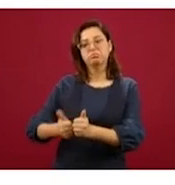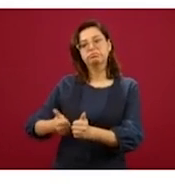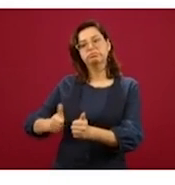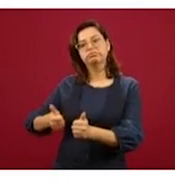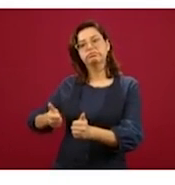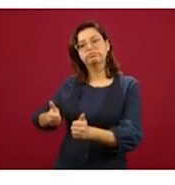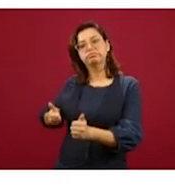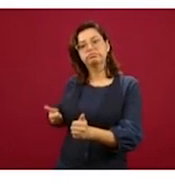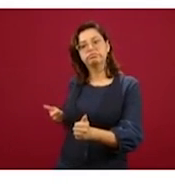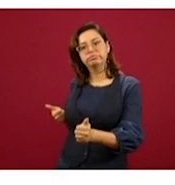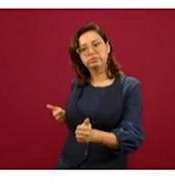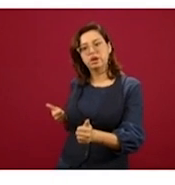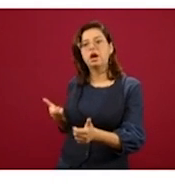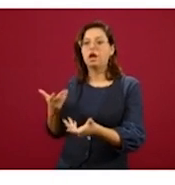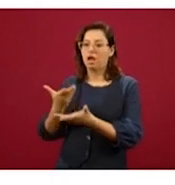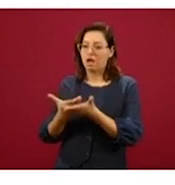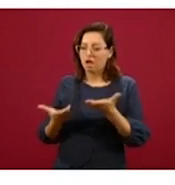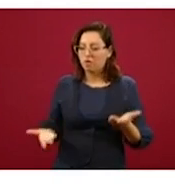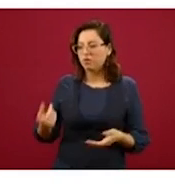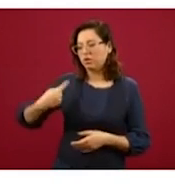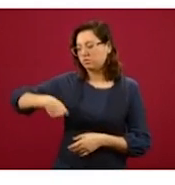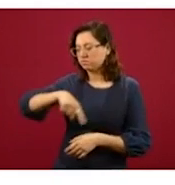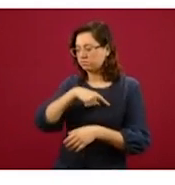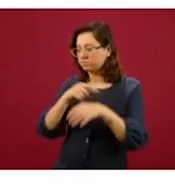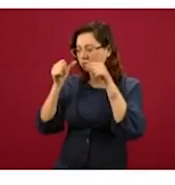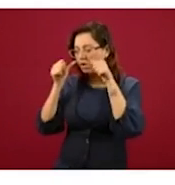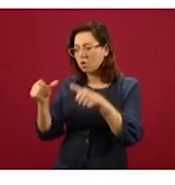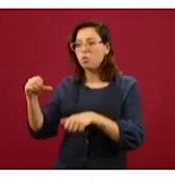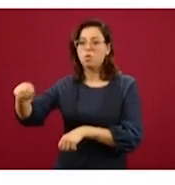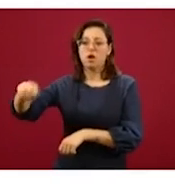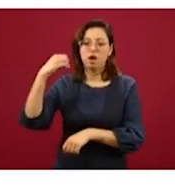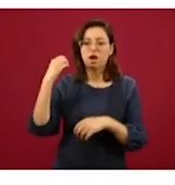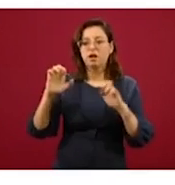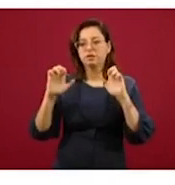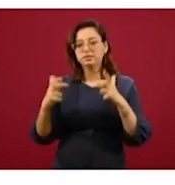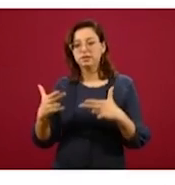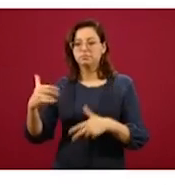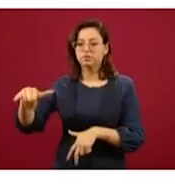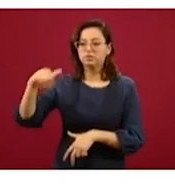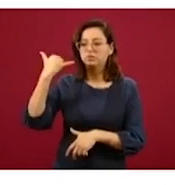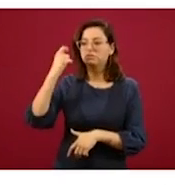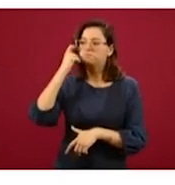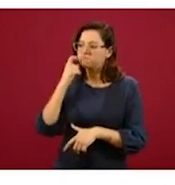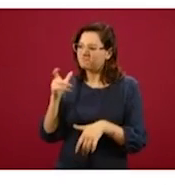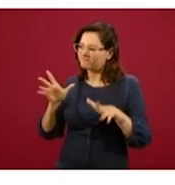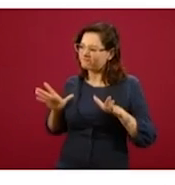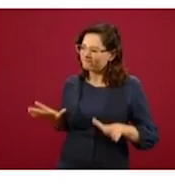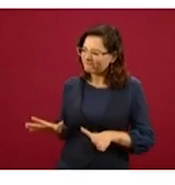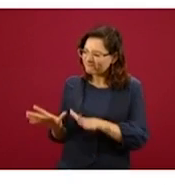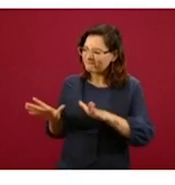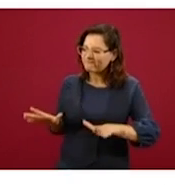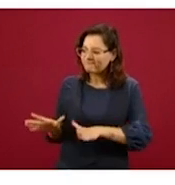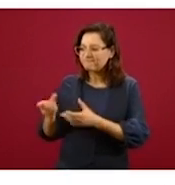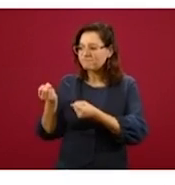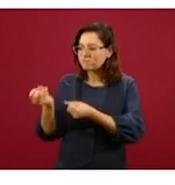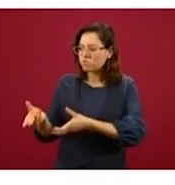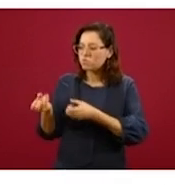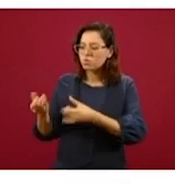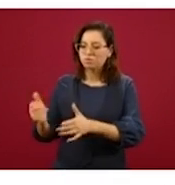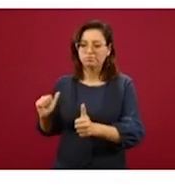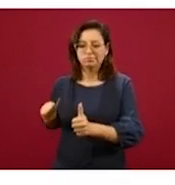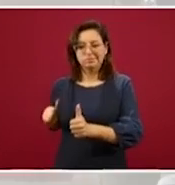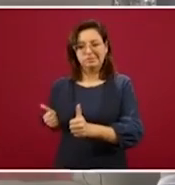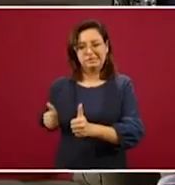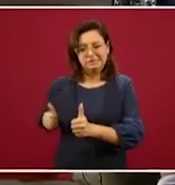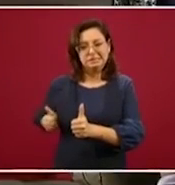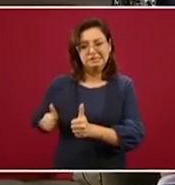en todos estos estados, obviamente Oaxaca, Chiapas, Yucatán, Guerrero, y los demás son los que llevan mayor participación en esta